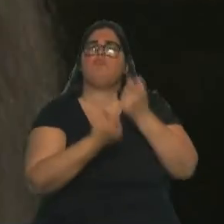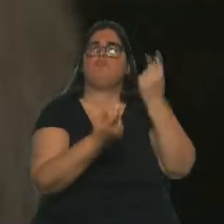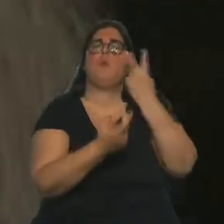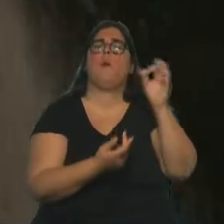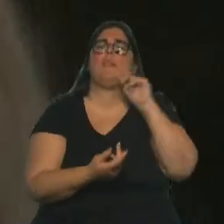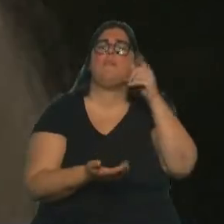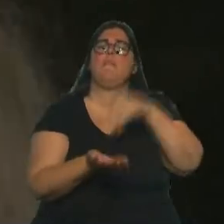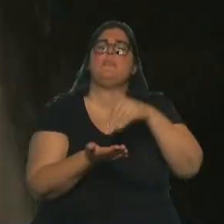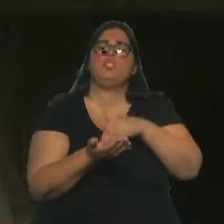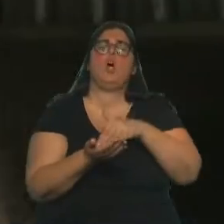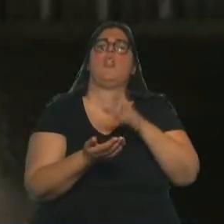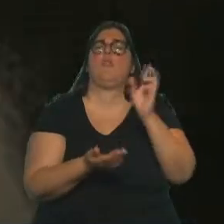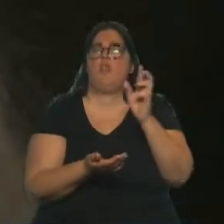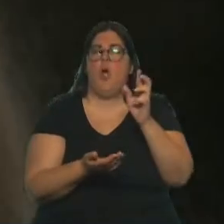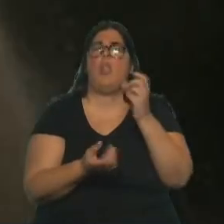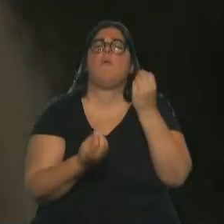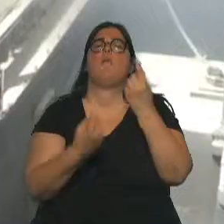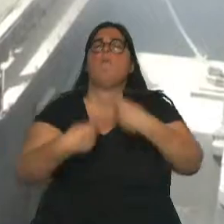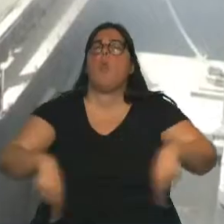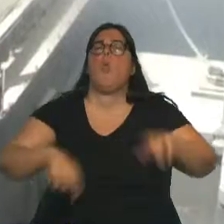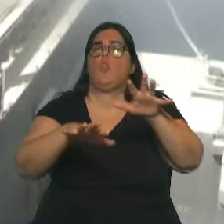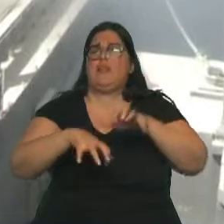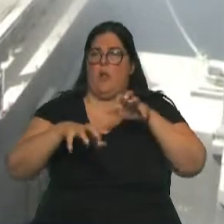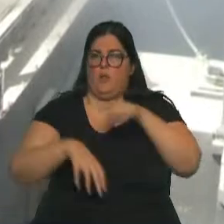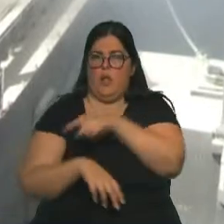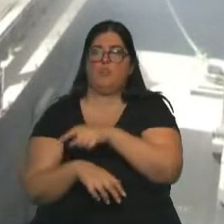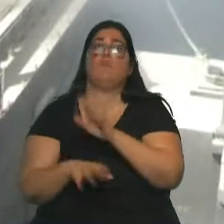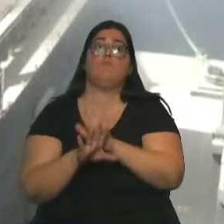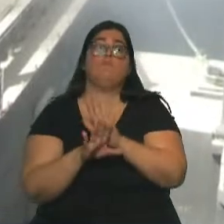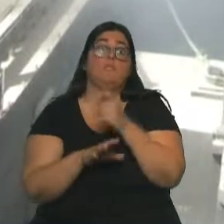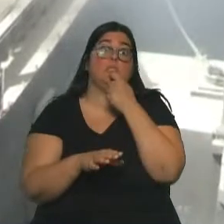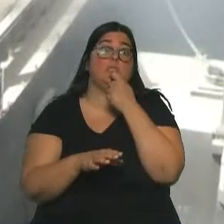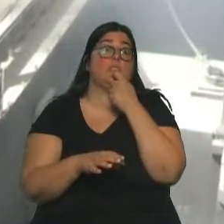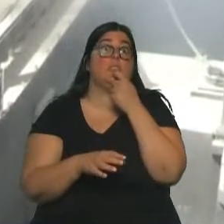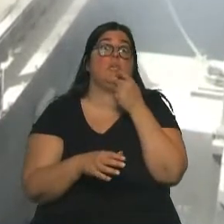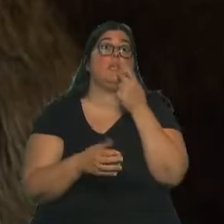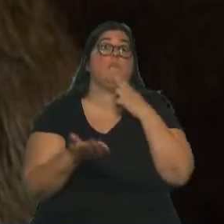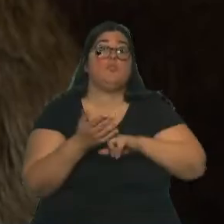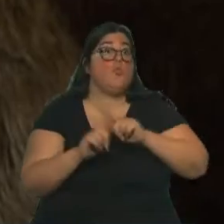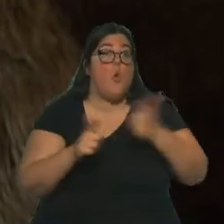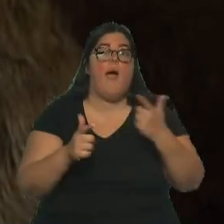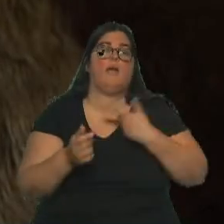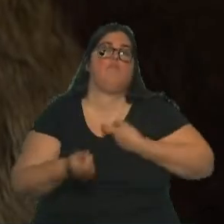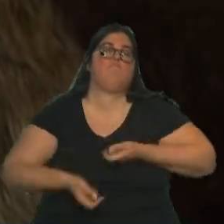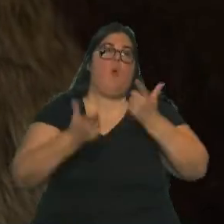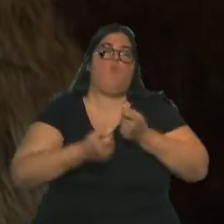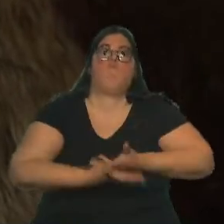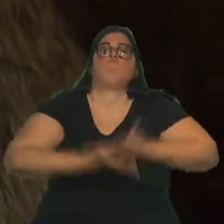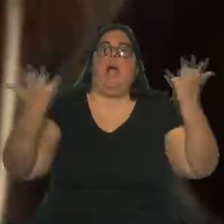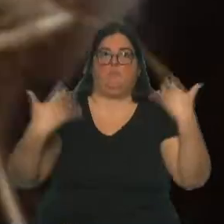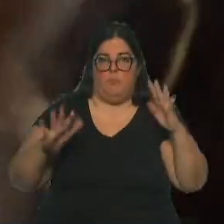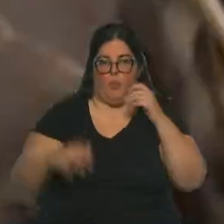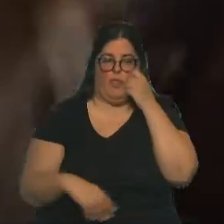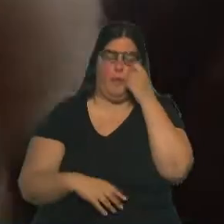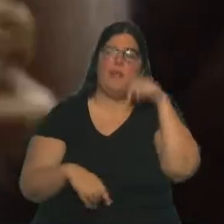en productos agroindustriales, un número que podría multiplicarse exponencialmente sin aranceles. El naufragio de la iniciativa en este